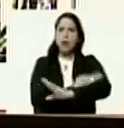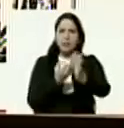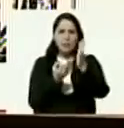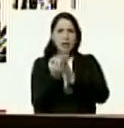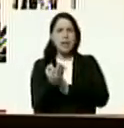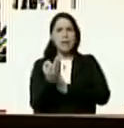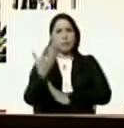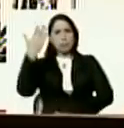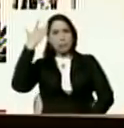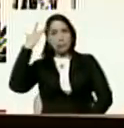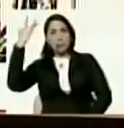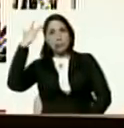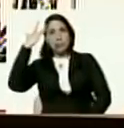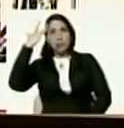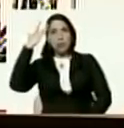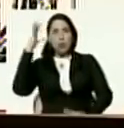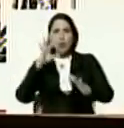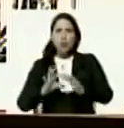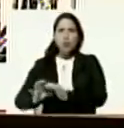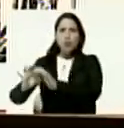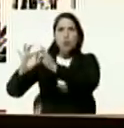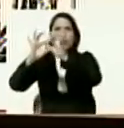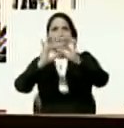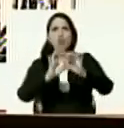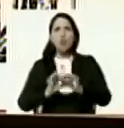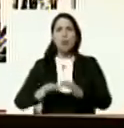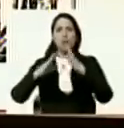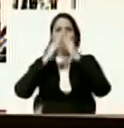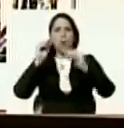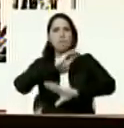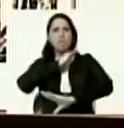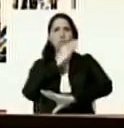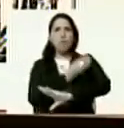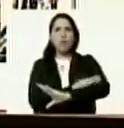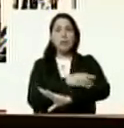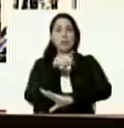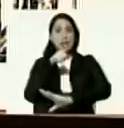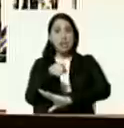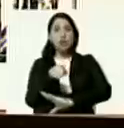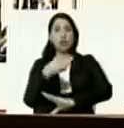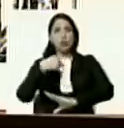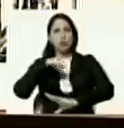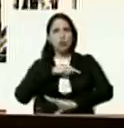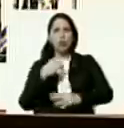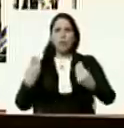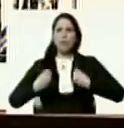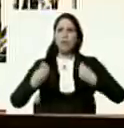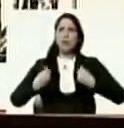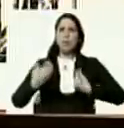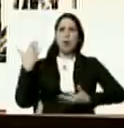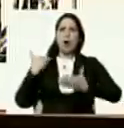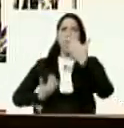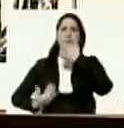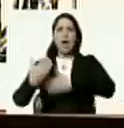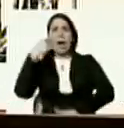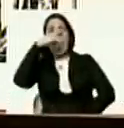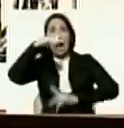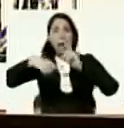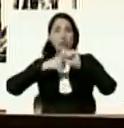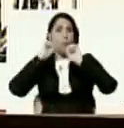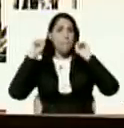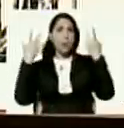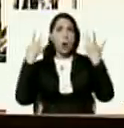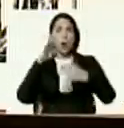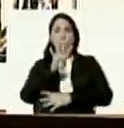sabiduría para unir todas las fuerzas. Eso fue lo que vivimos en aquellos años gloriosos, desde el